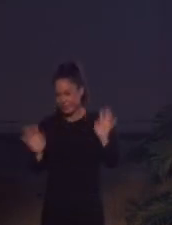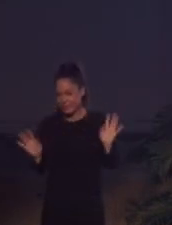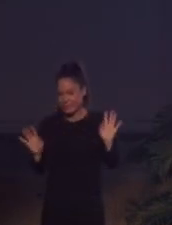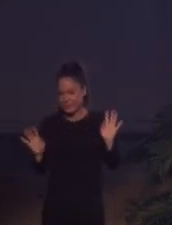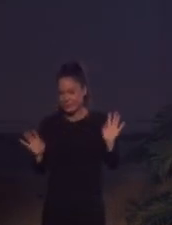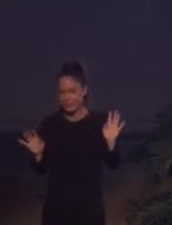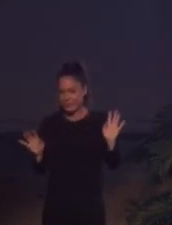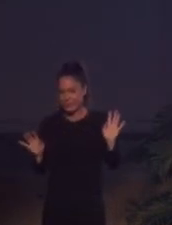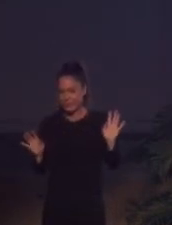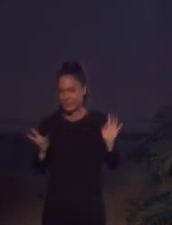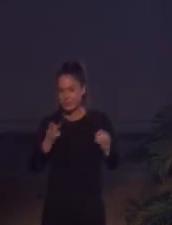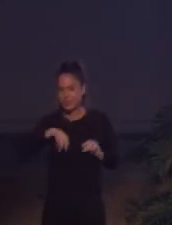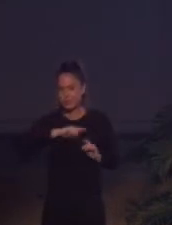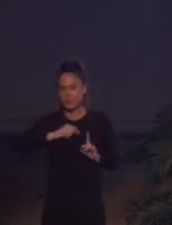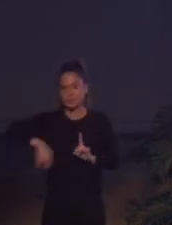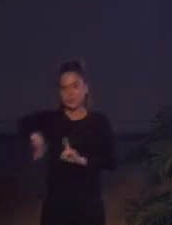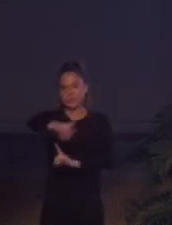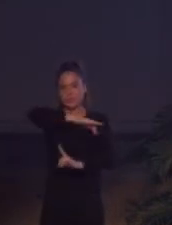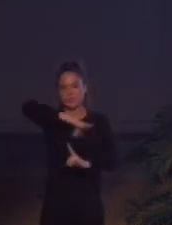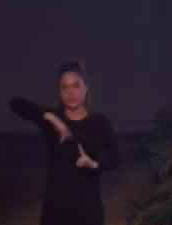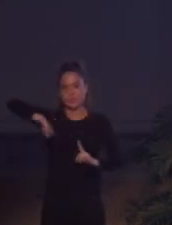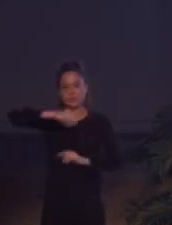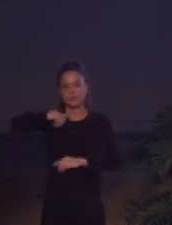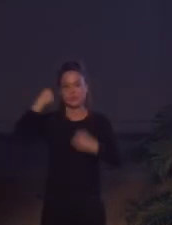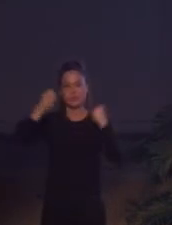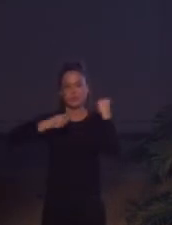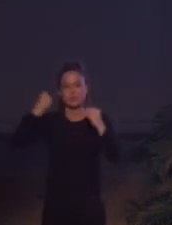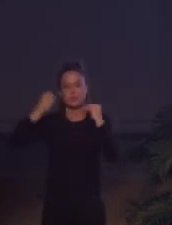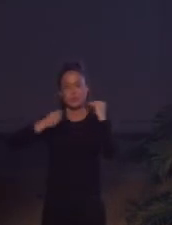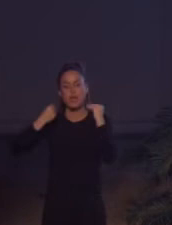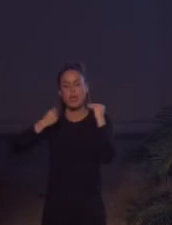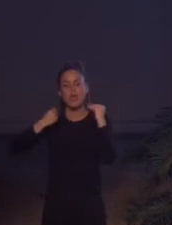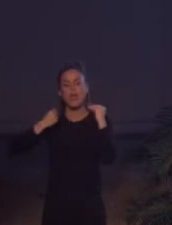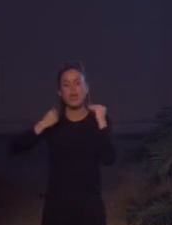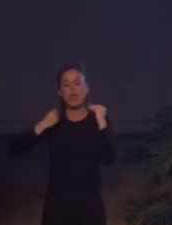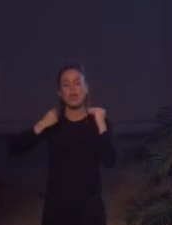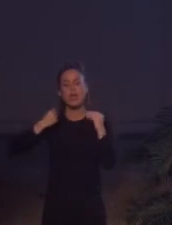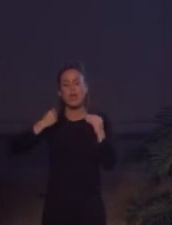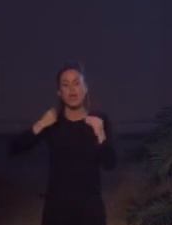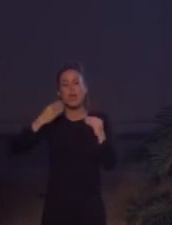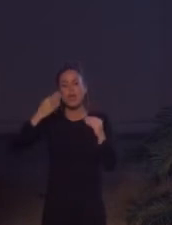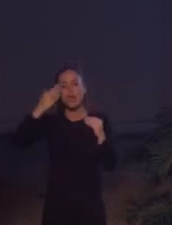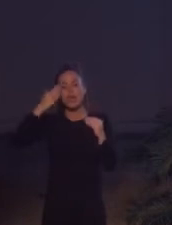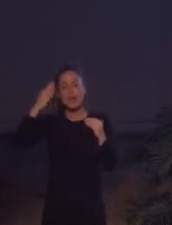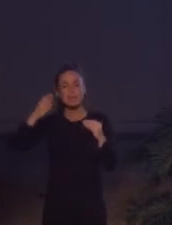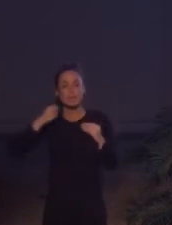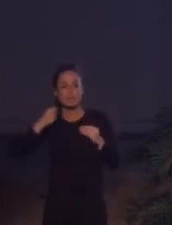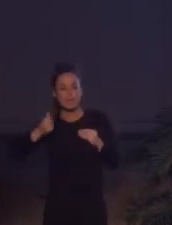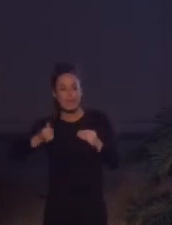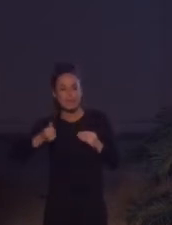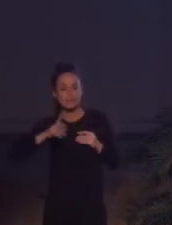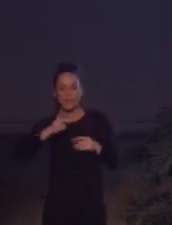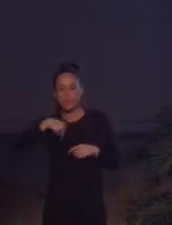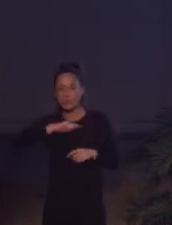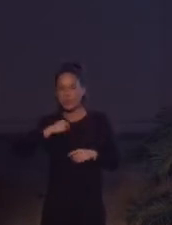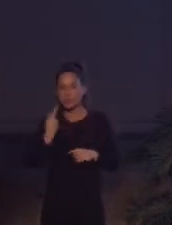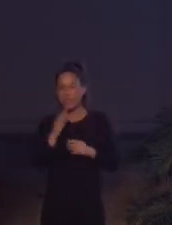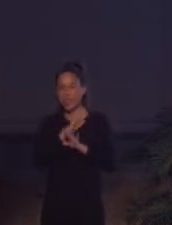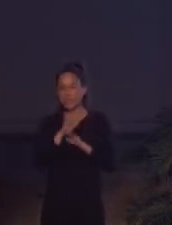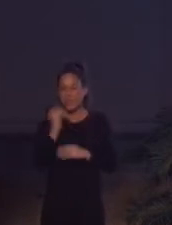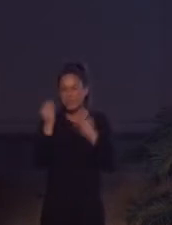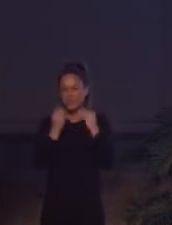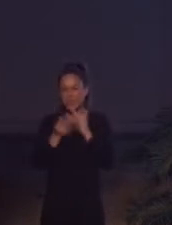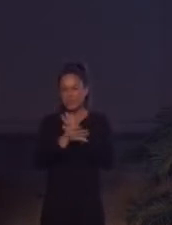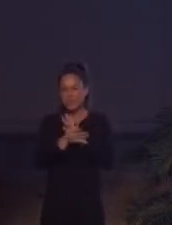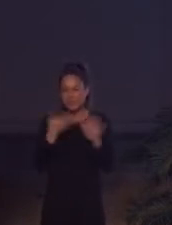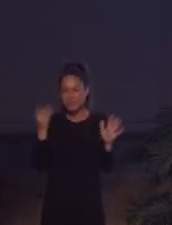gure inguruan behintzat, uste detelako kapitalismoa oso-oso azkarra izan dela borroka hau barne hartzen. Eta iritsi